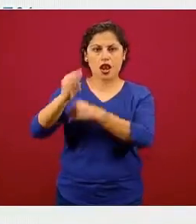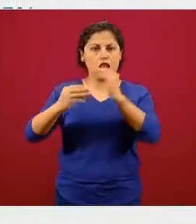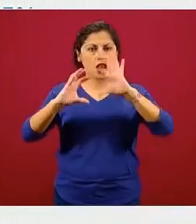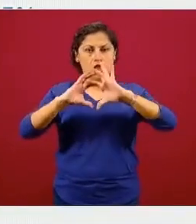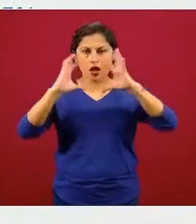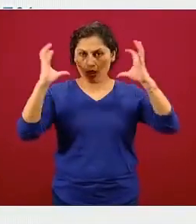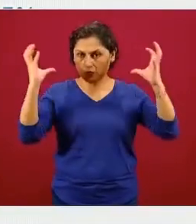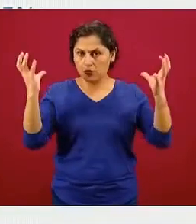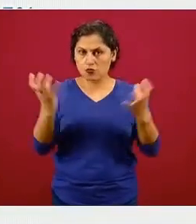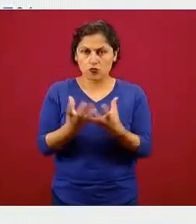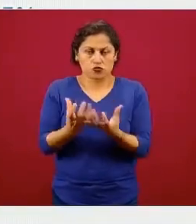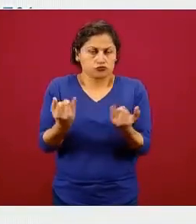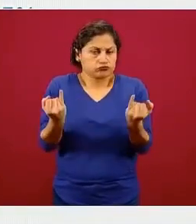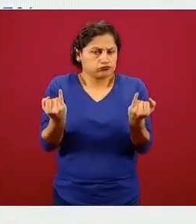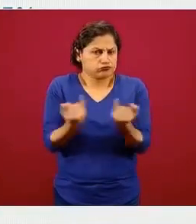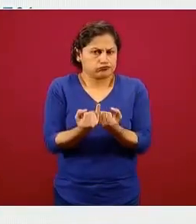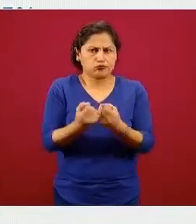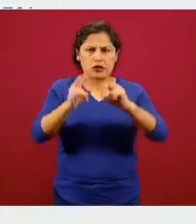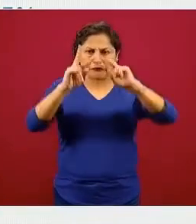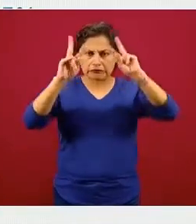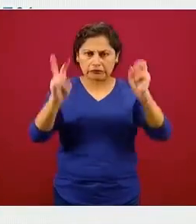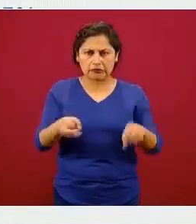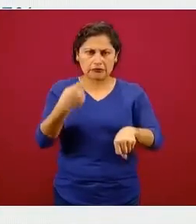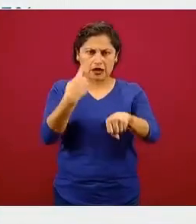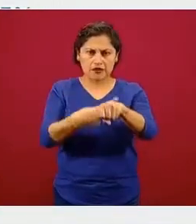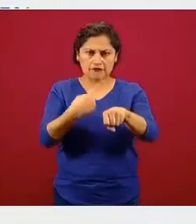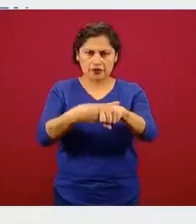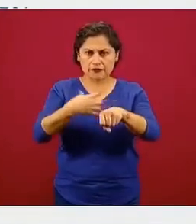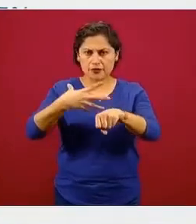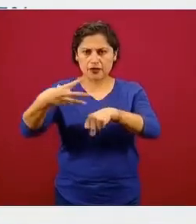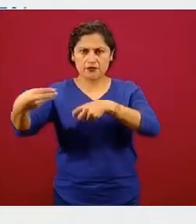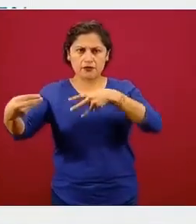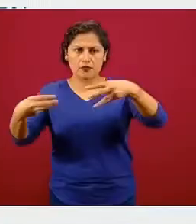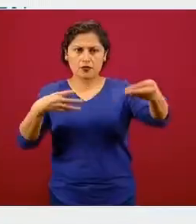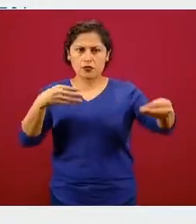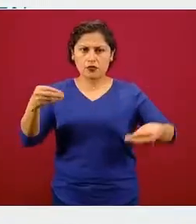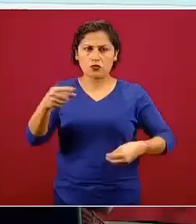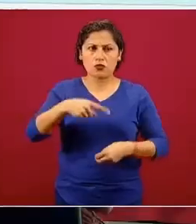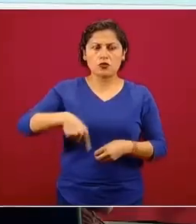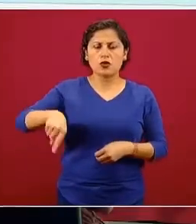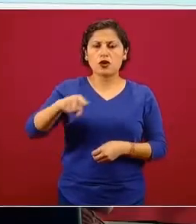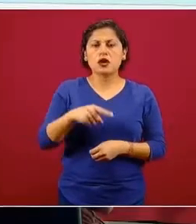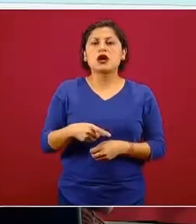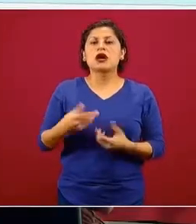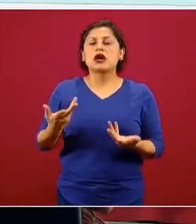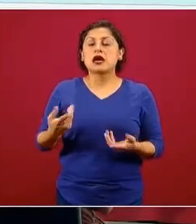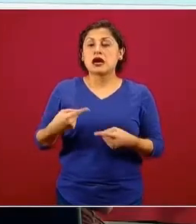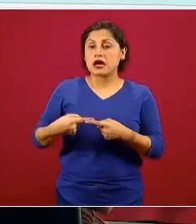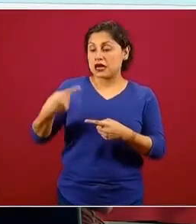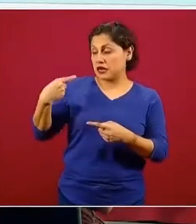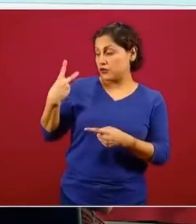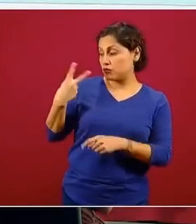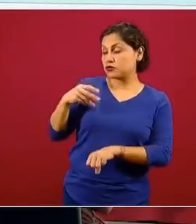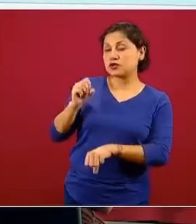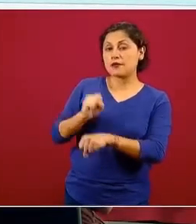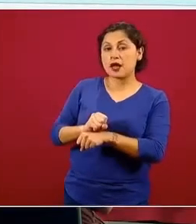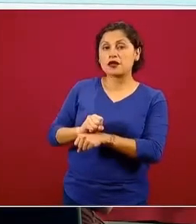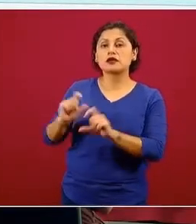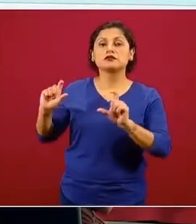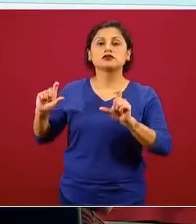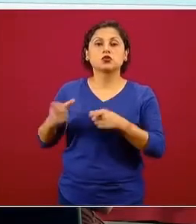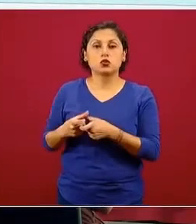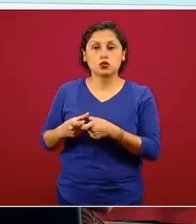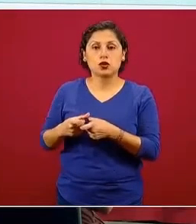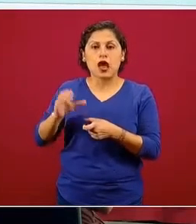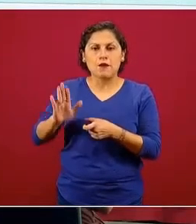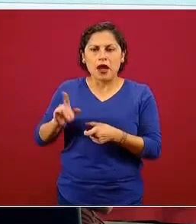cualquier fenómeno de interés epidémico, las últimas 2 semanas siempre muestran una reducción y pueden dar una